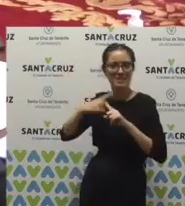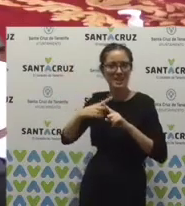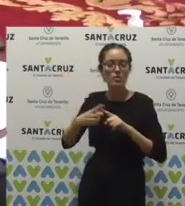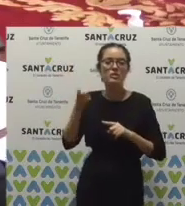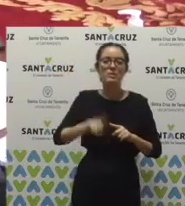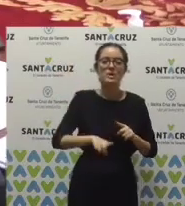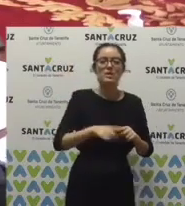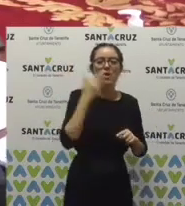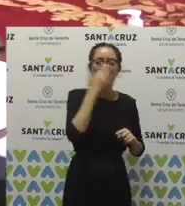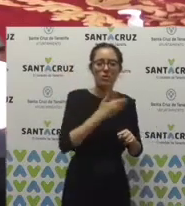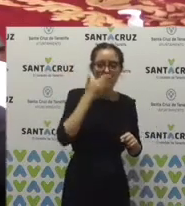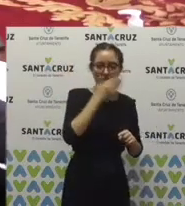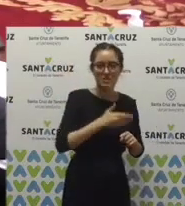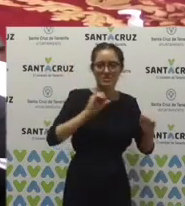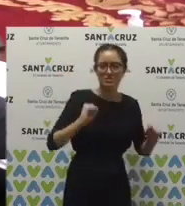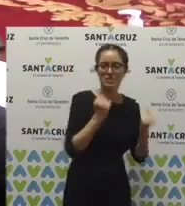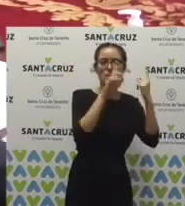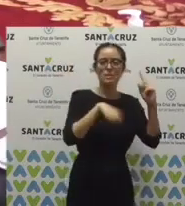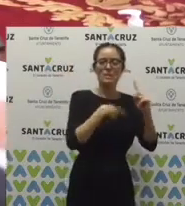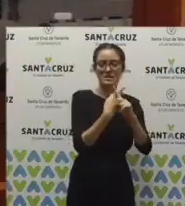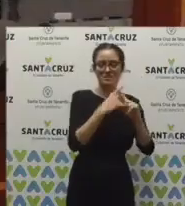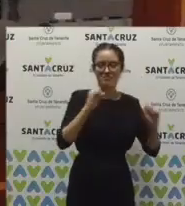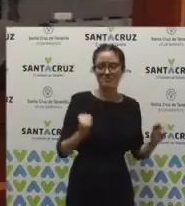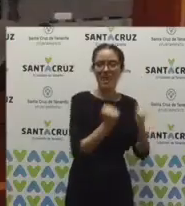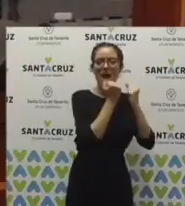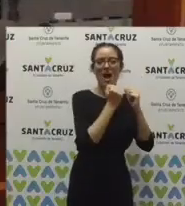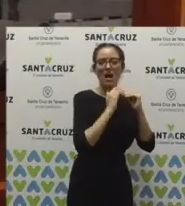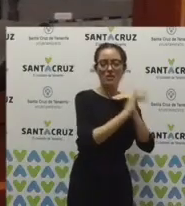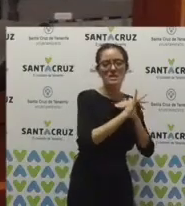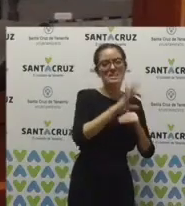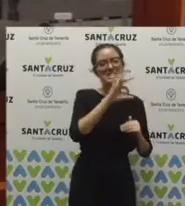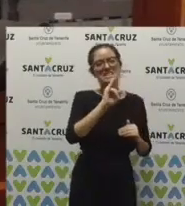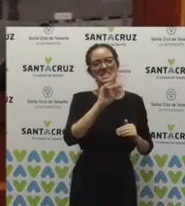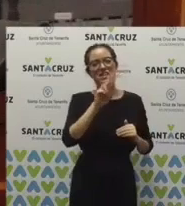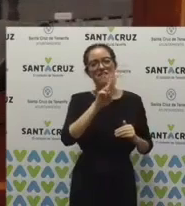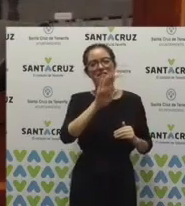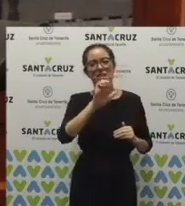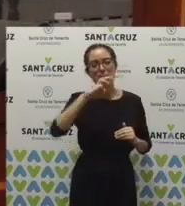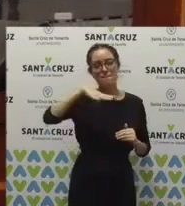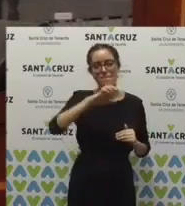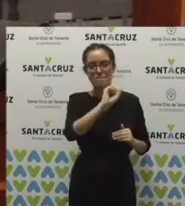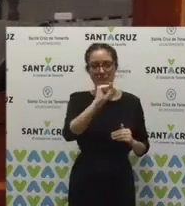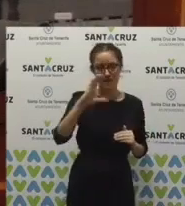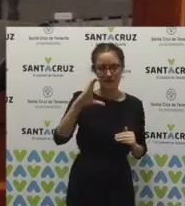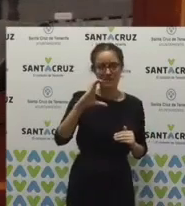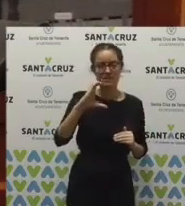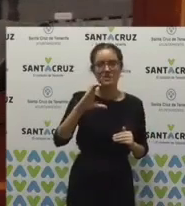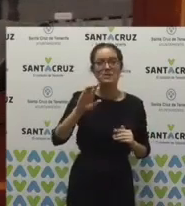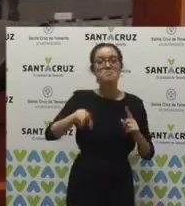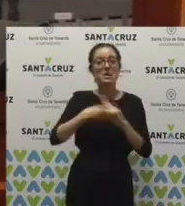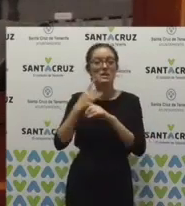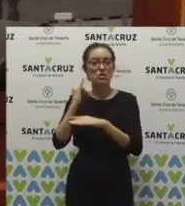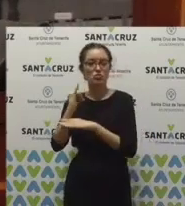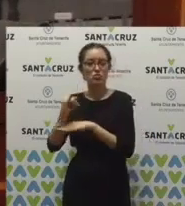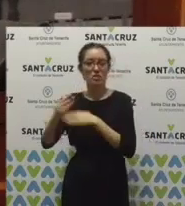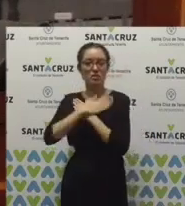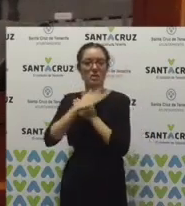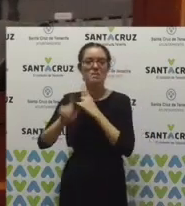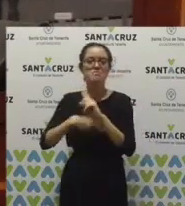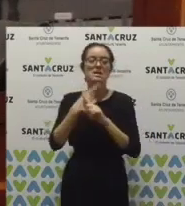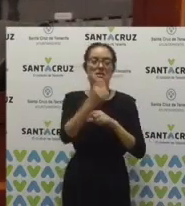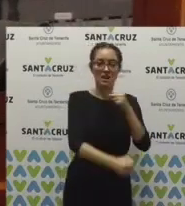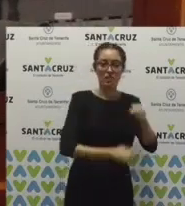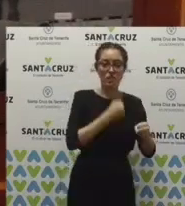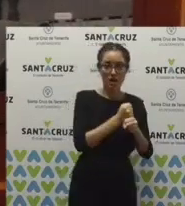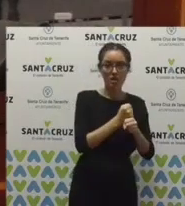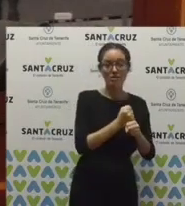acuático estoy hablando del sistema donde también los ies de la candelaria y la laboral hacían